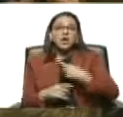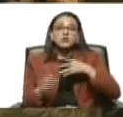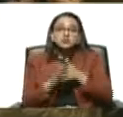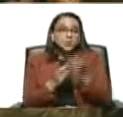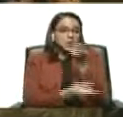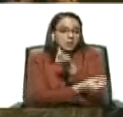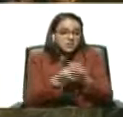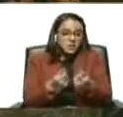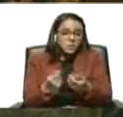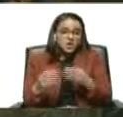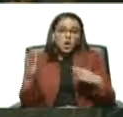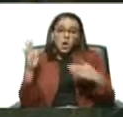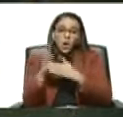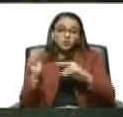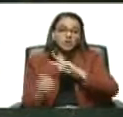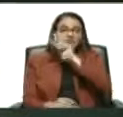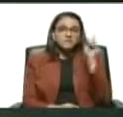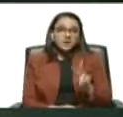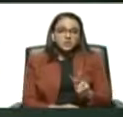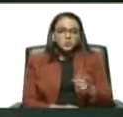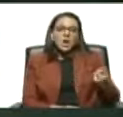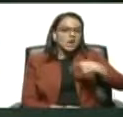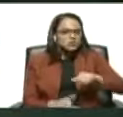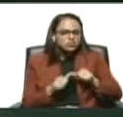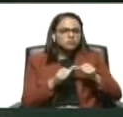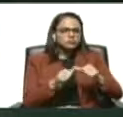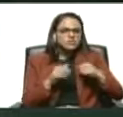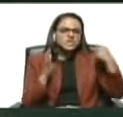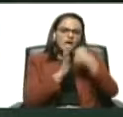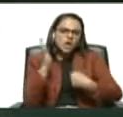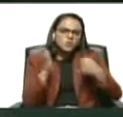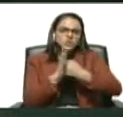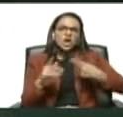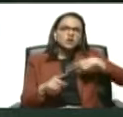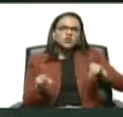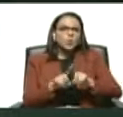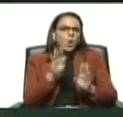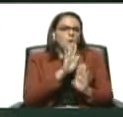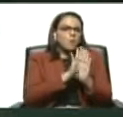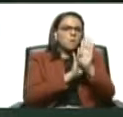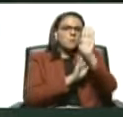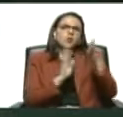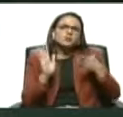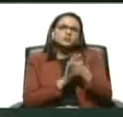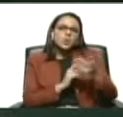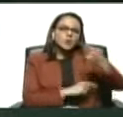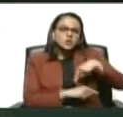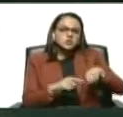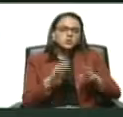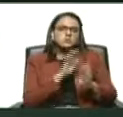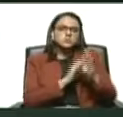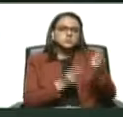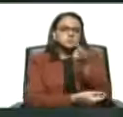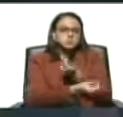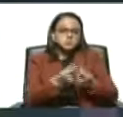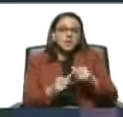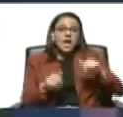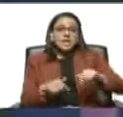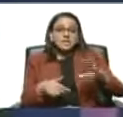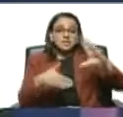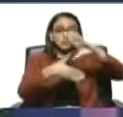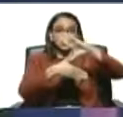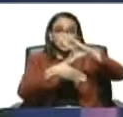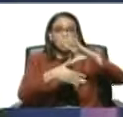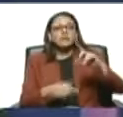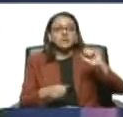comercial contra Venezuela, Venezuela hoy lidere sus cifras de crecimiento económico en Sudamérica, en América